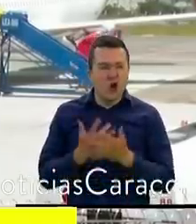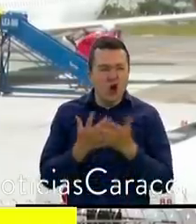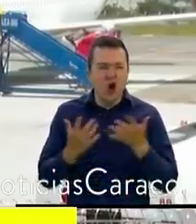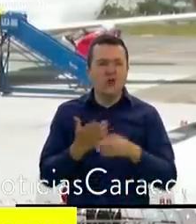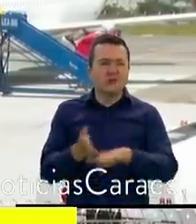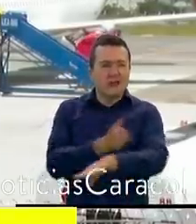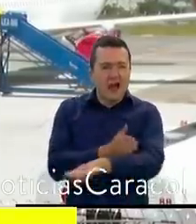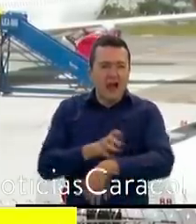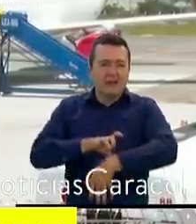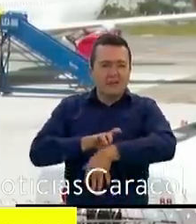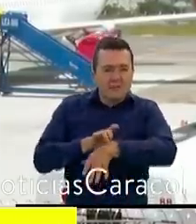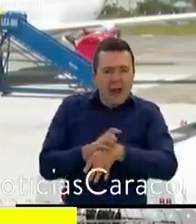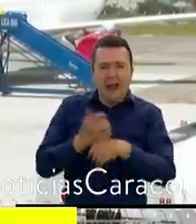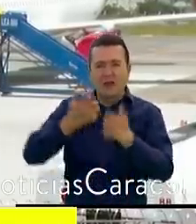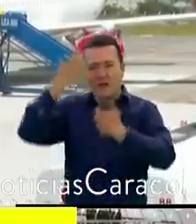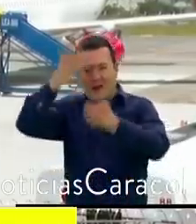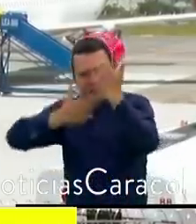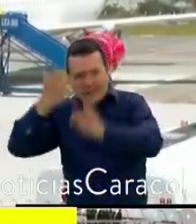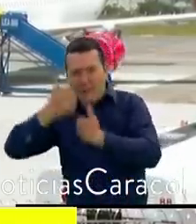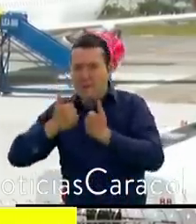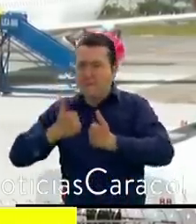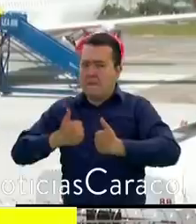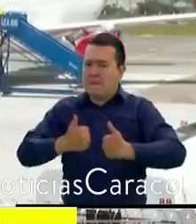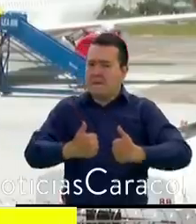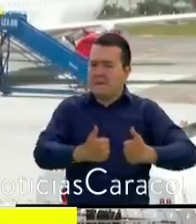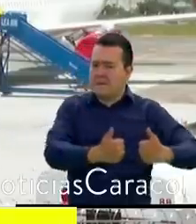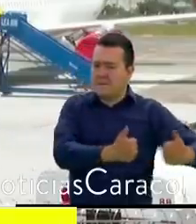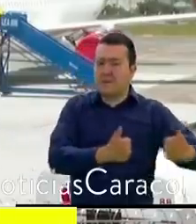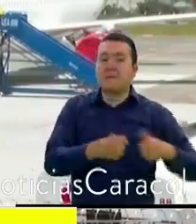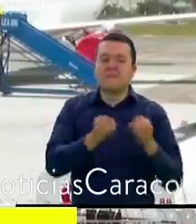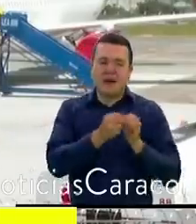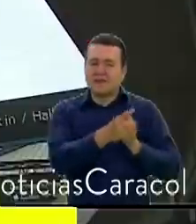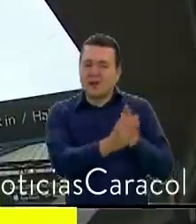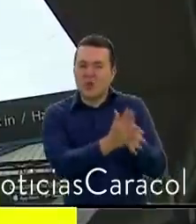médicos se realizaron y además nos contaron cómo fue su experiencia.